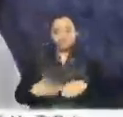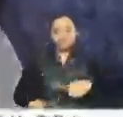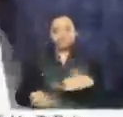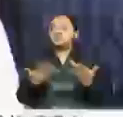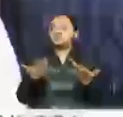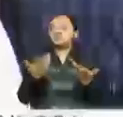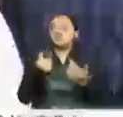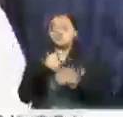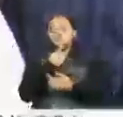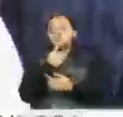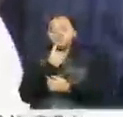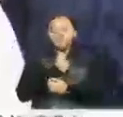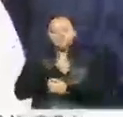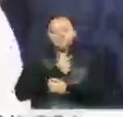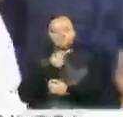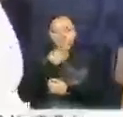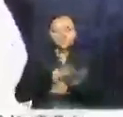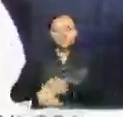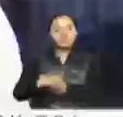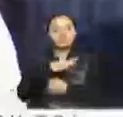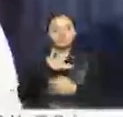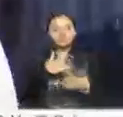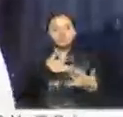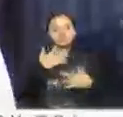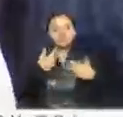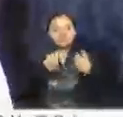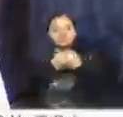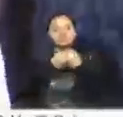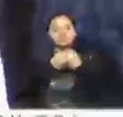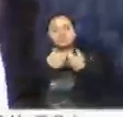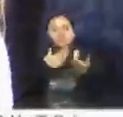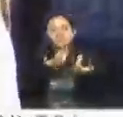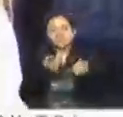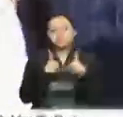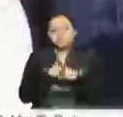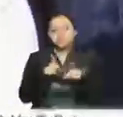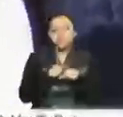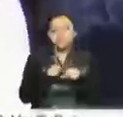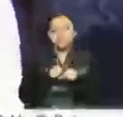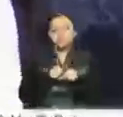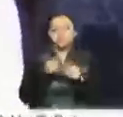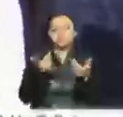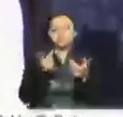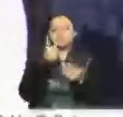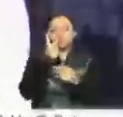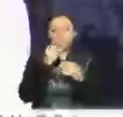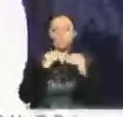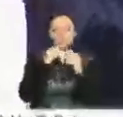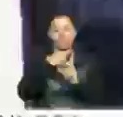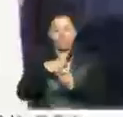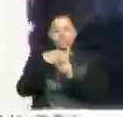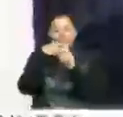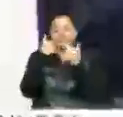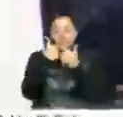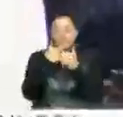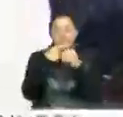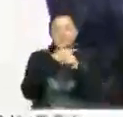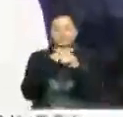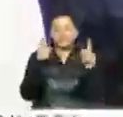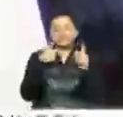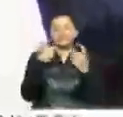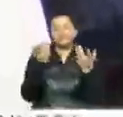República. Los sentimientos encontrados, ¿no? Los cálidos, que, insisto, son, es una de las cosas que voy a